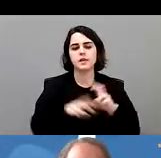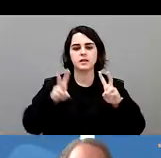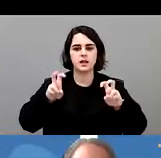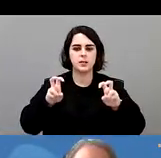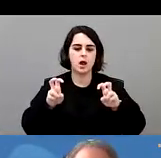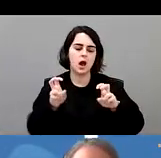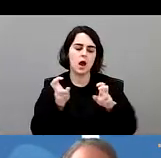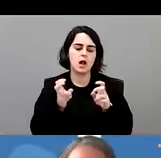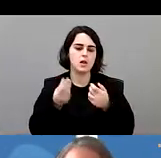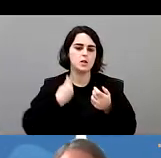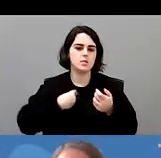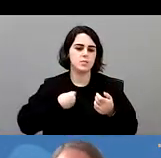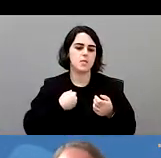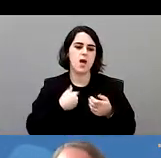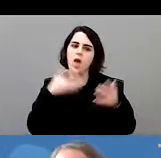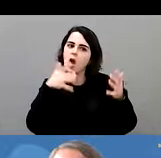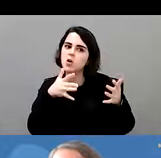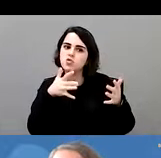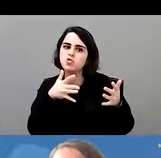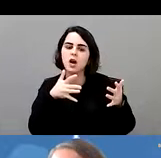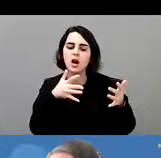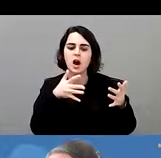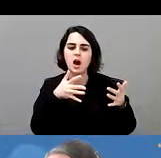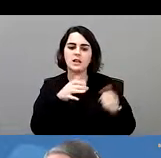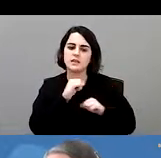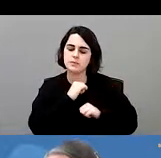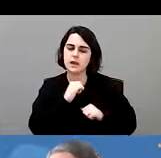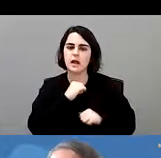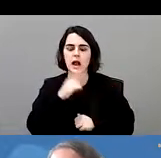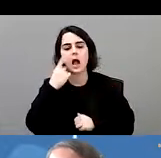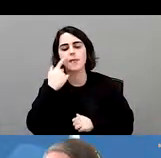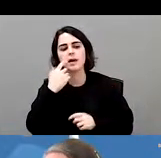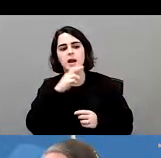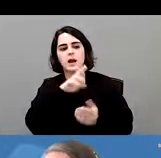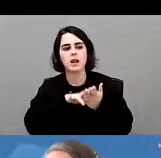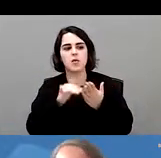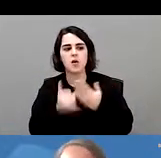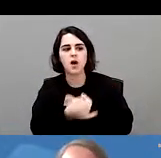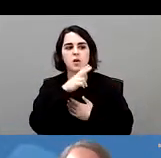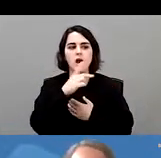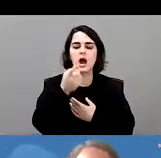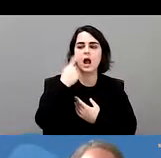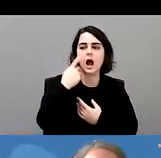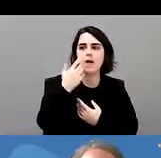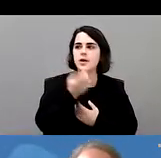que les estaban aconsejando el esperar a ver si aparecía el lenguaje oral, no vaya a ser que nos metamos en un sistema y dentro